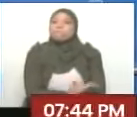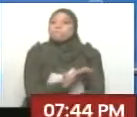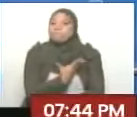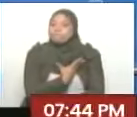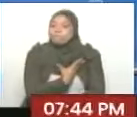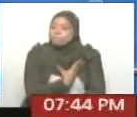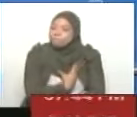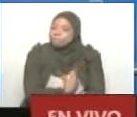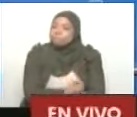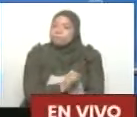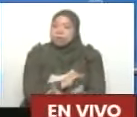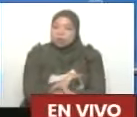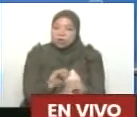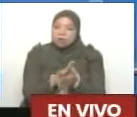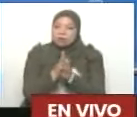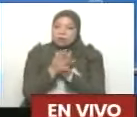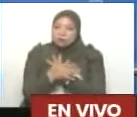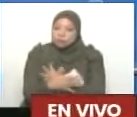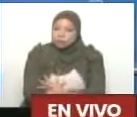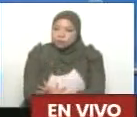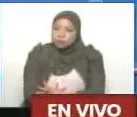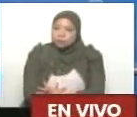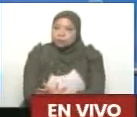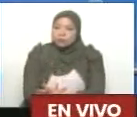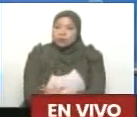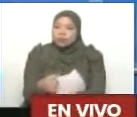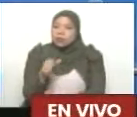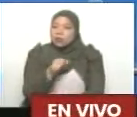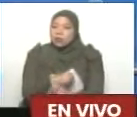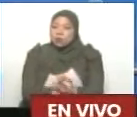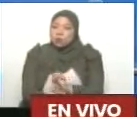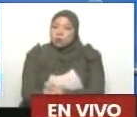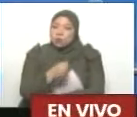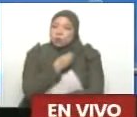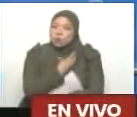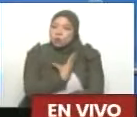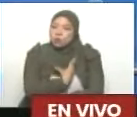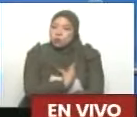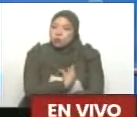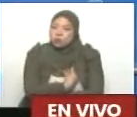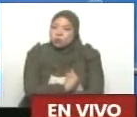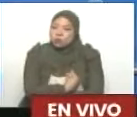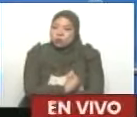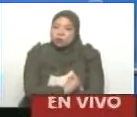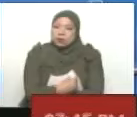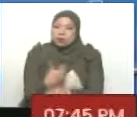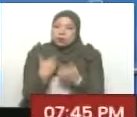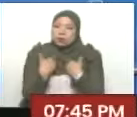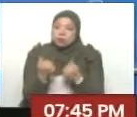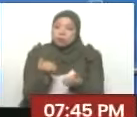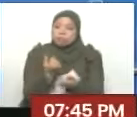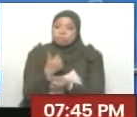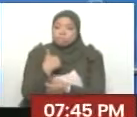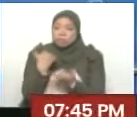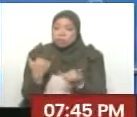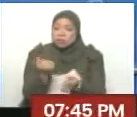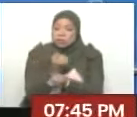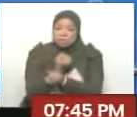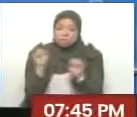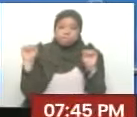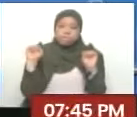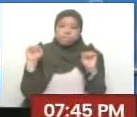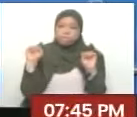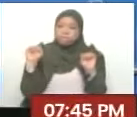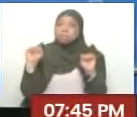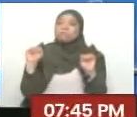Lo superé, curé todas mis heridas de ese dolor. Y ahora lo que tengo es indignación y